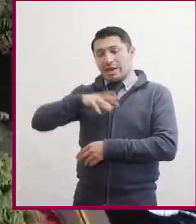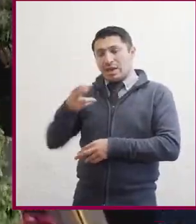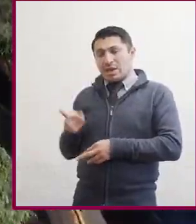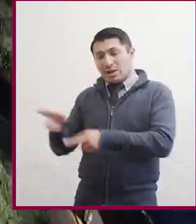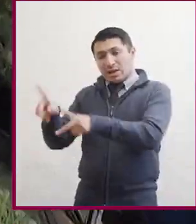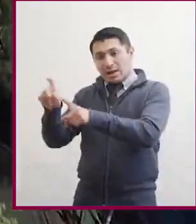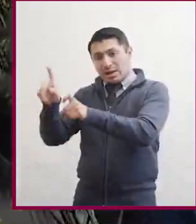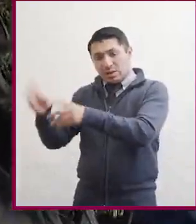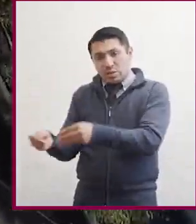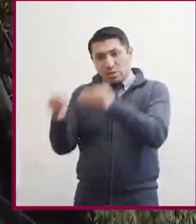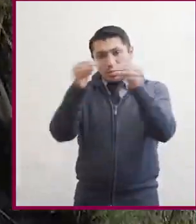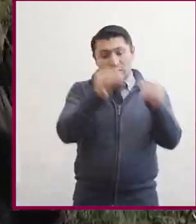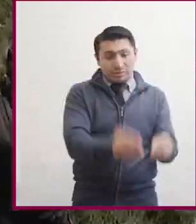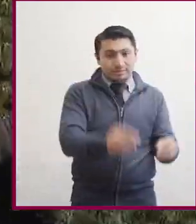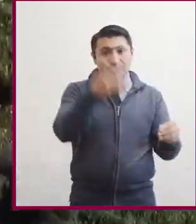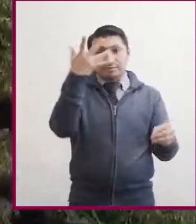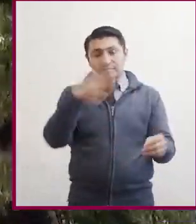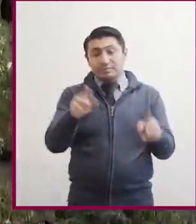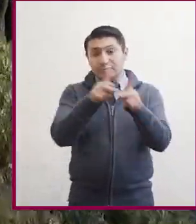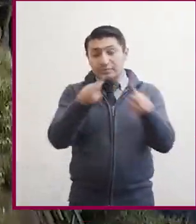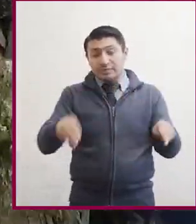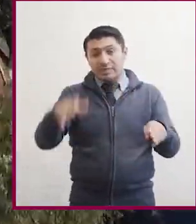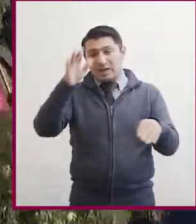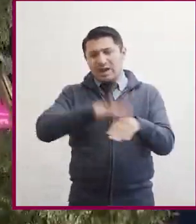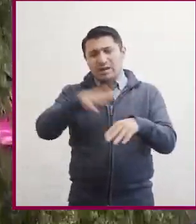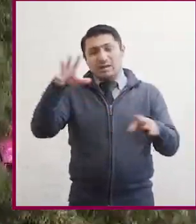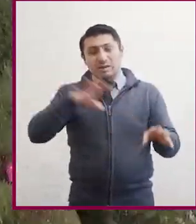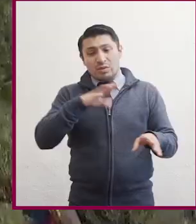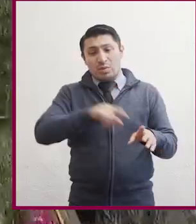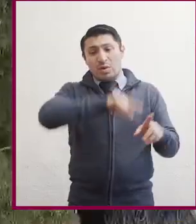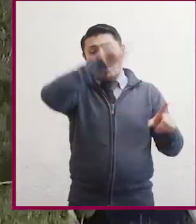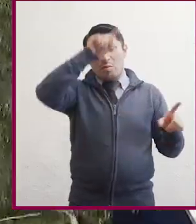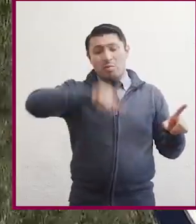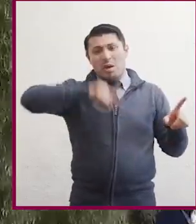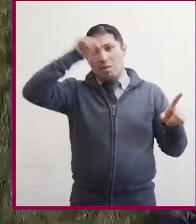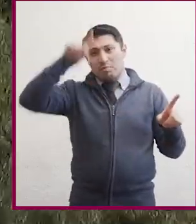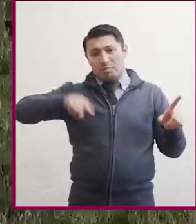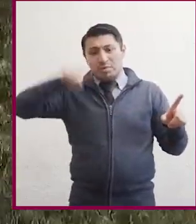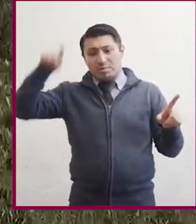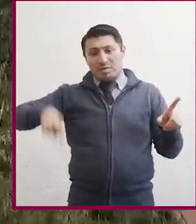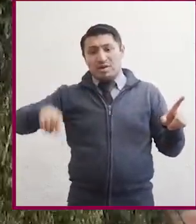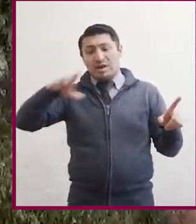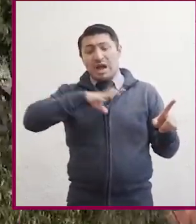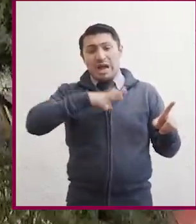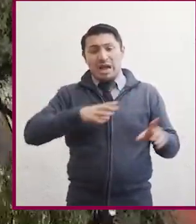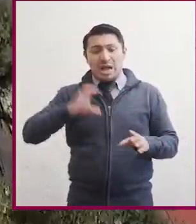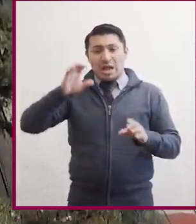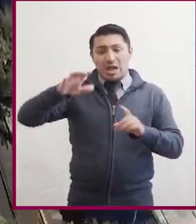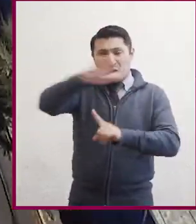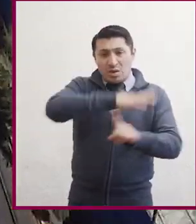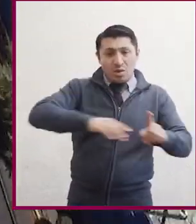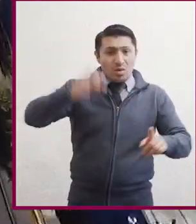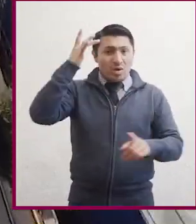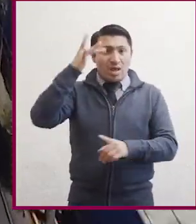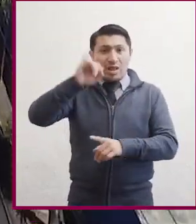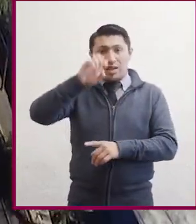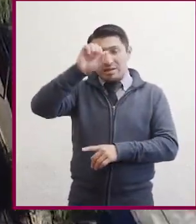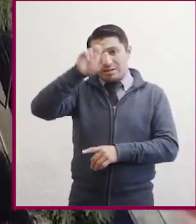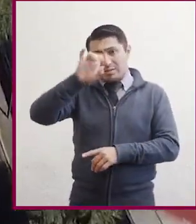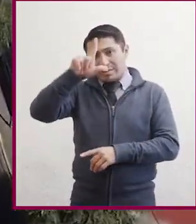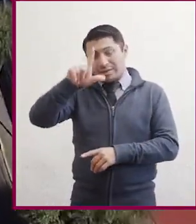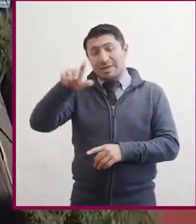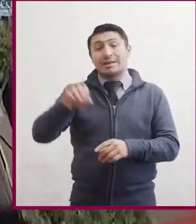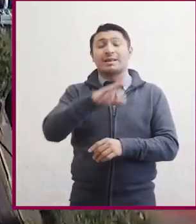largo de 10 kilómetros, donde la mayor parte de la arquería aún existe y atraviesa colonias y barrios como Santa Isabel